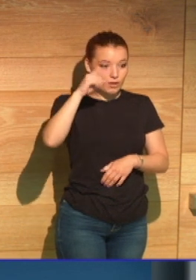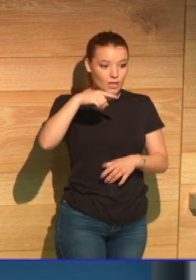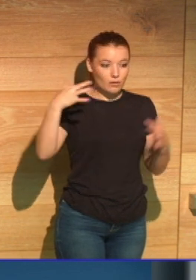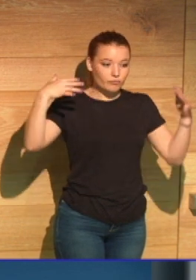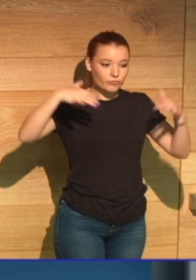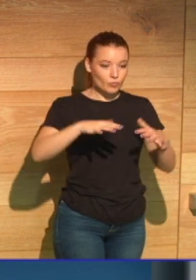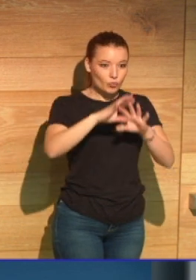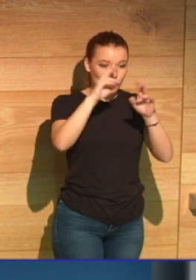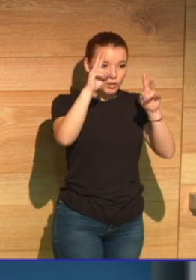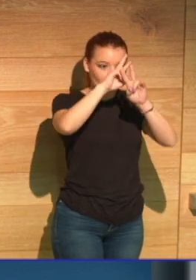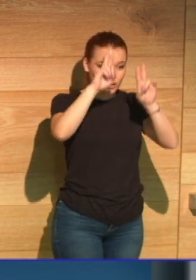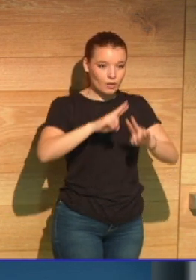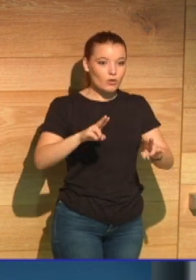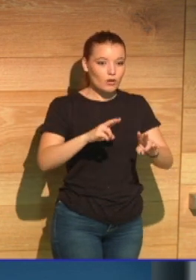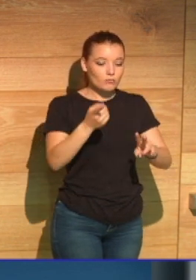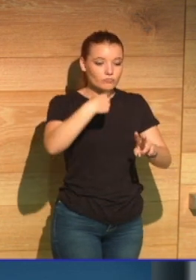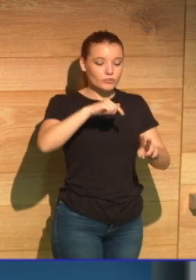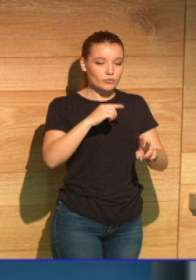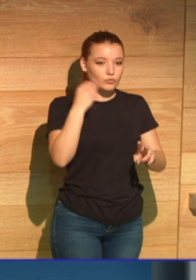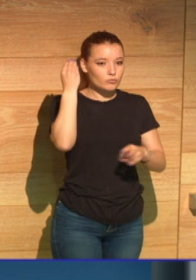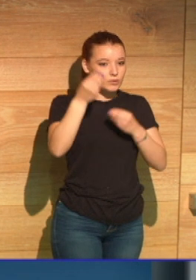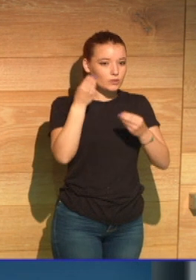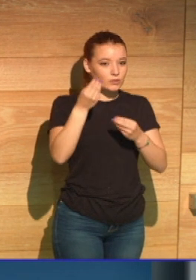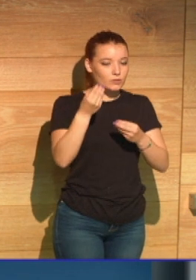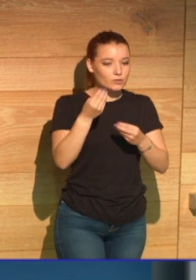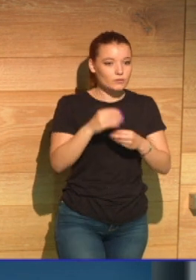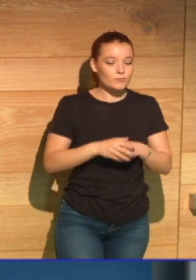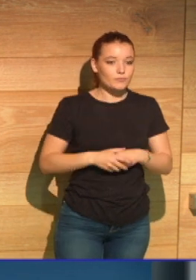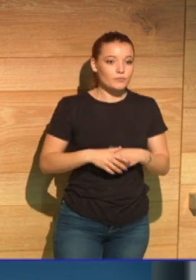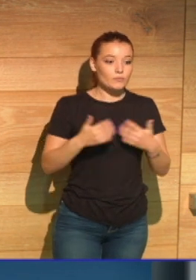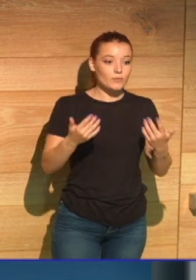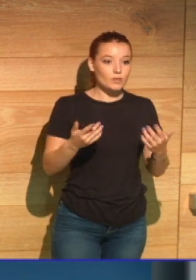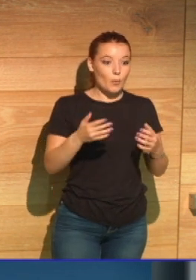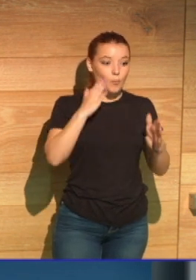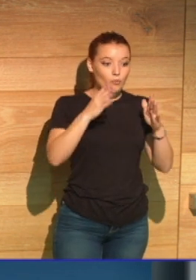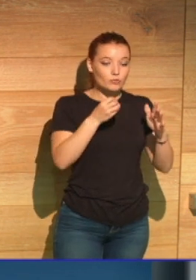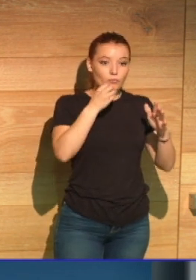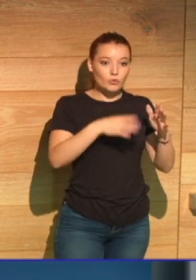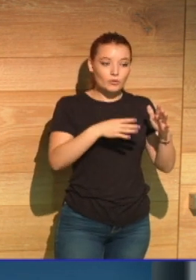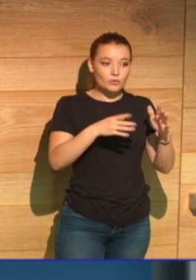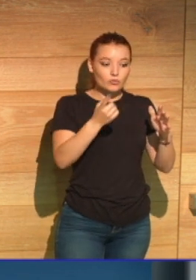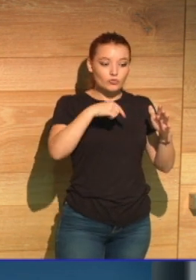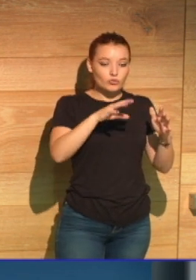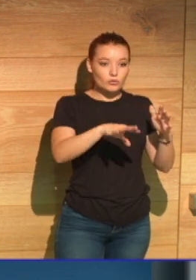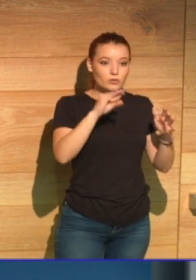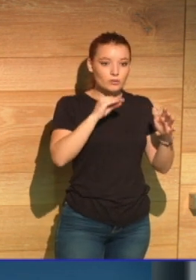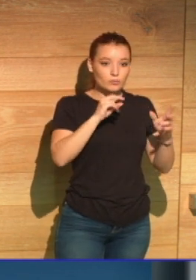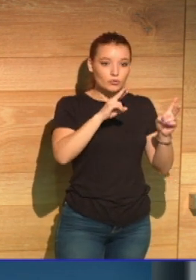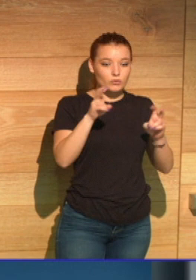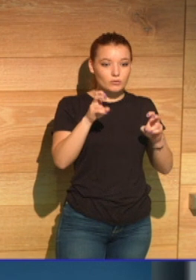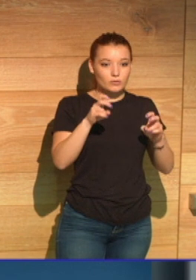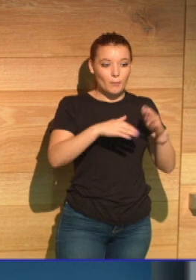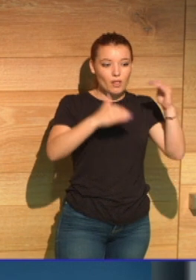un buen momento para repensar nuestras epistemologías como museos de ciencia, y es un buen momento de entender que sí podemos hablar de reducción de desigualdades,